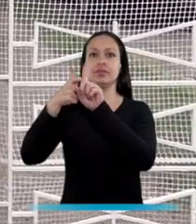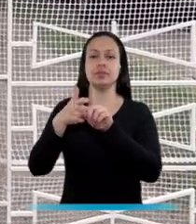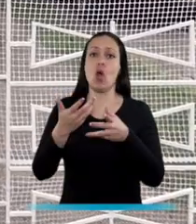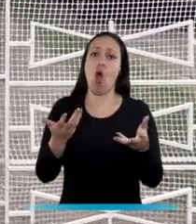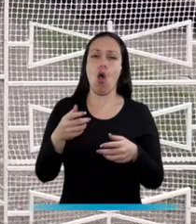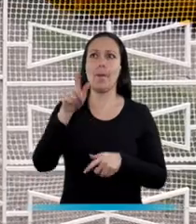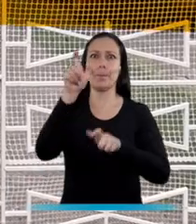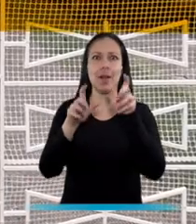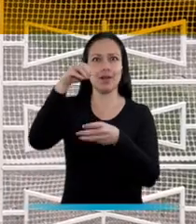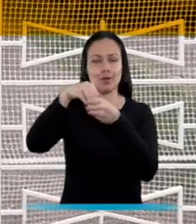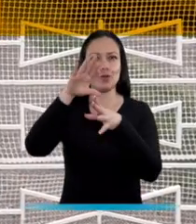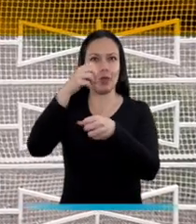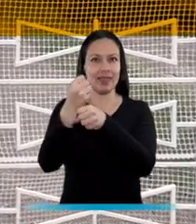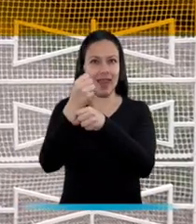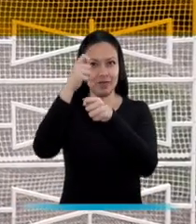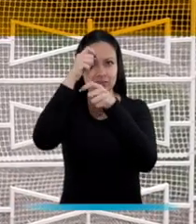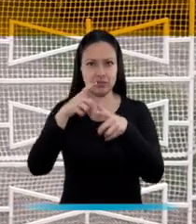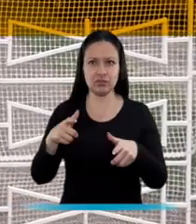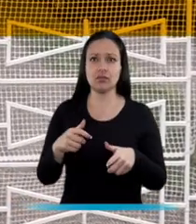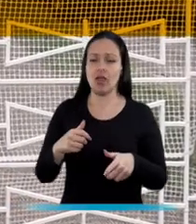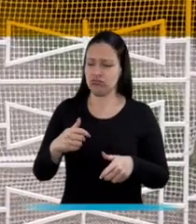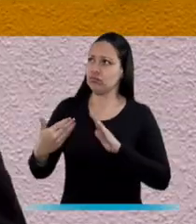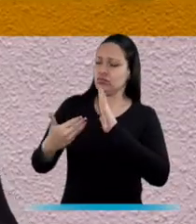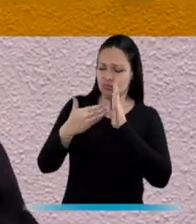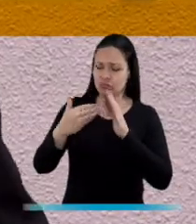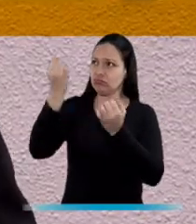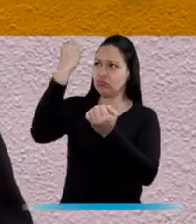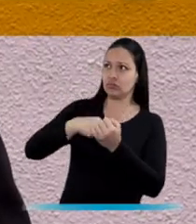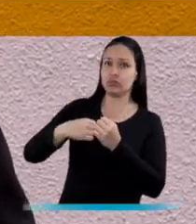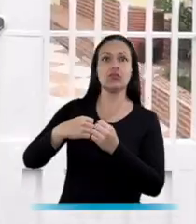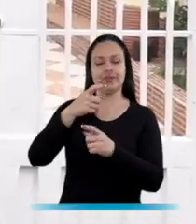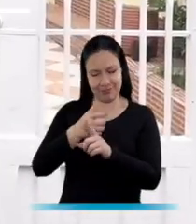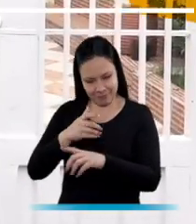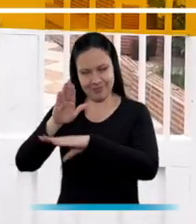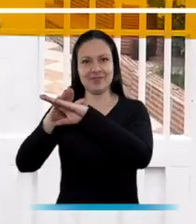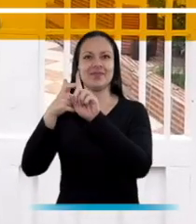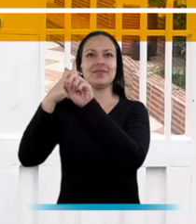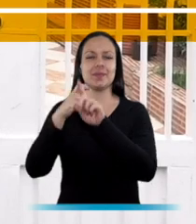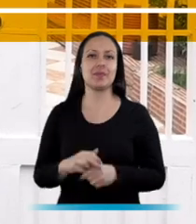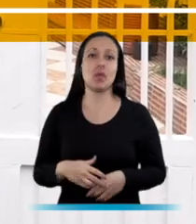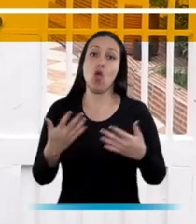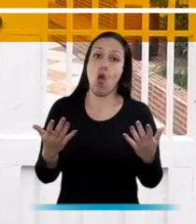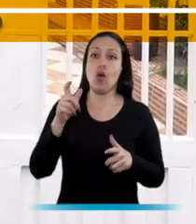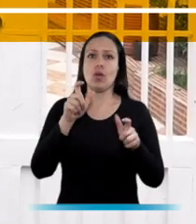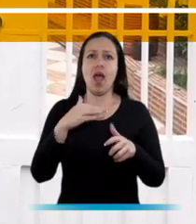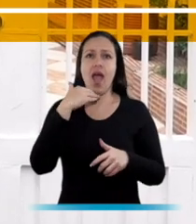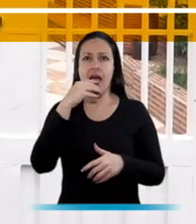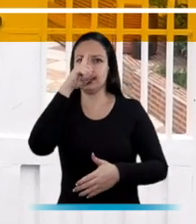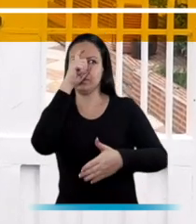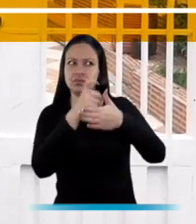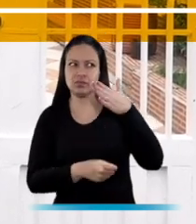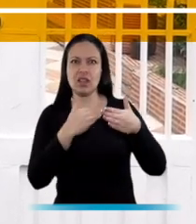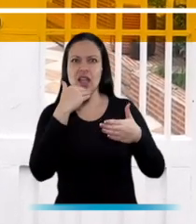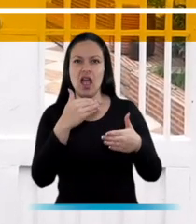Si sienten que un funcionario o una institución han vulnerado sus derechos, pueden acudir a la Procu. Si conocen algún tipo de acción que amenace nuestros